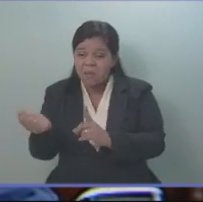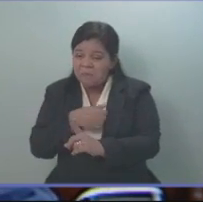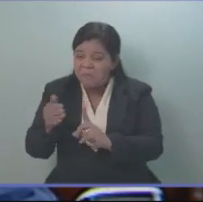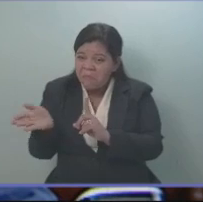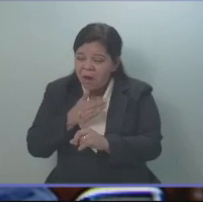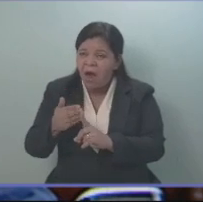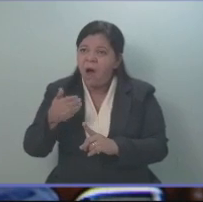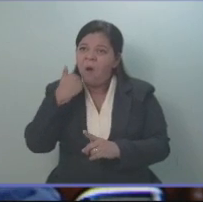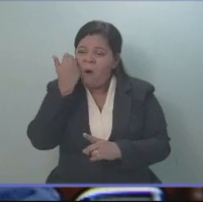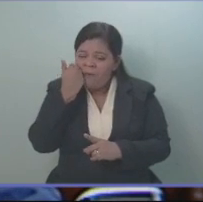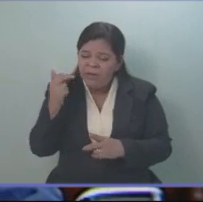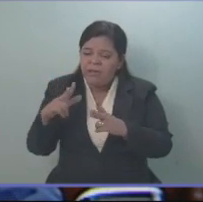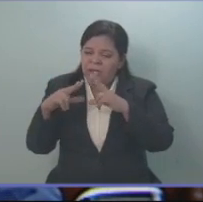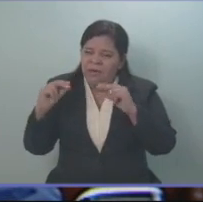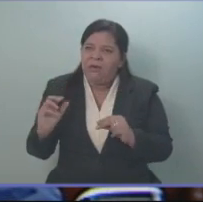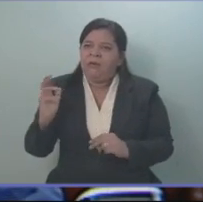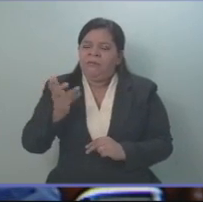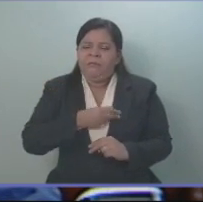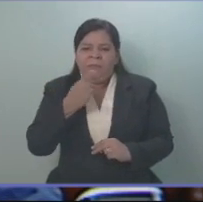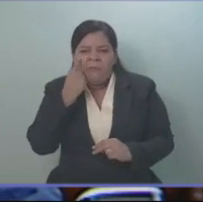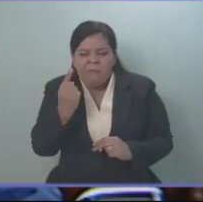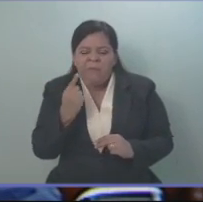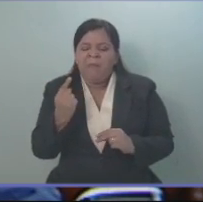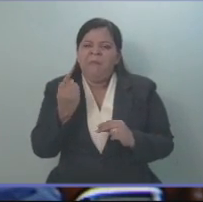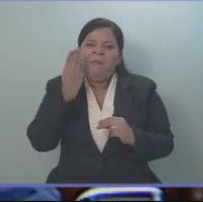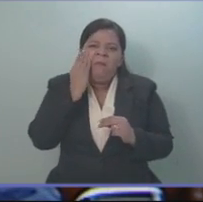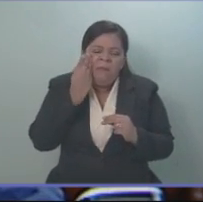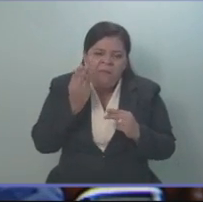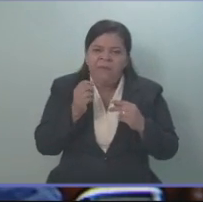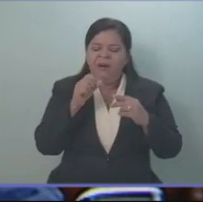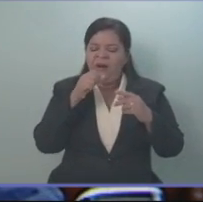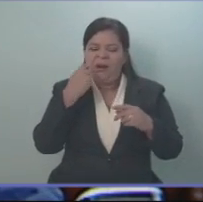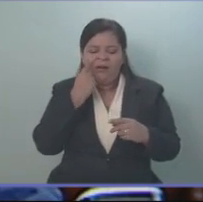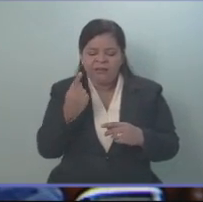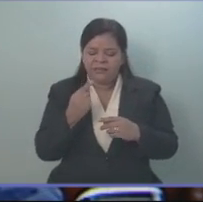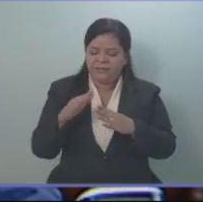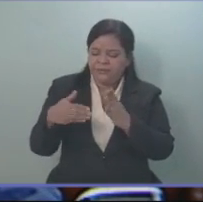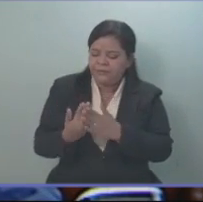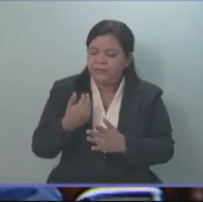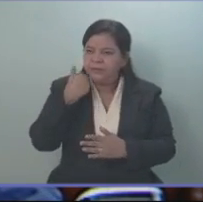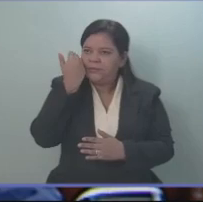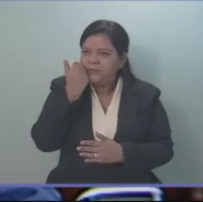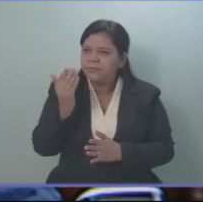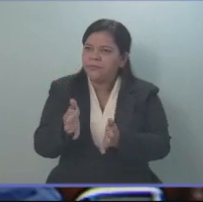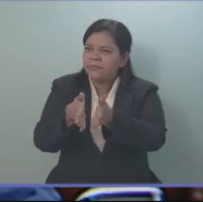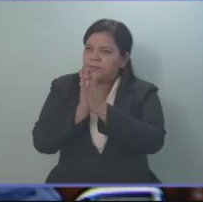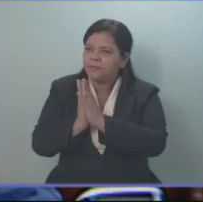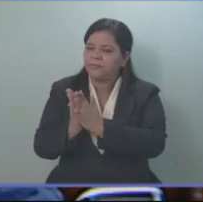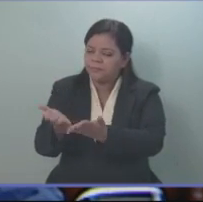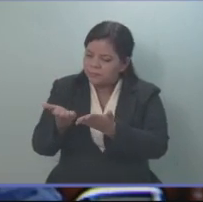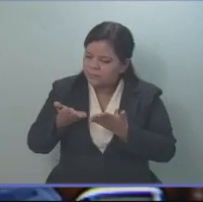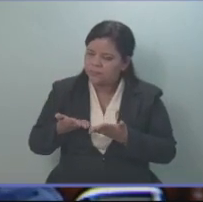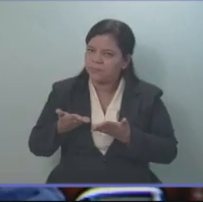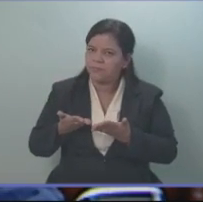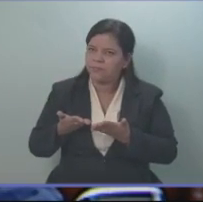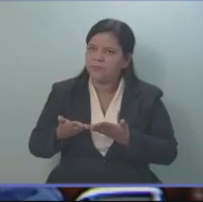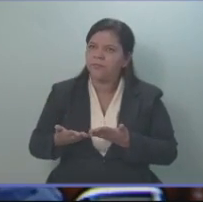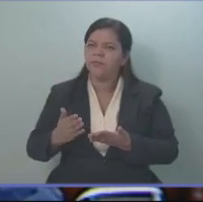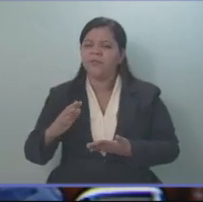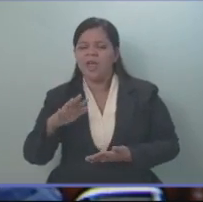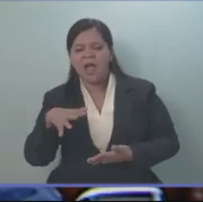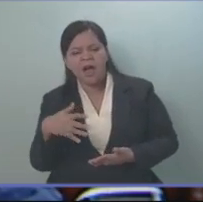en Nicaragua. Y lo vemos en las redes sociales. Y vemos que esos jóvenes están pidiendo ayuda. A veces somos